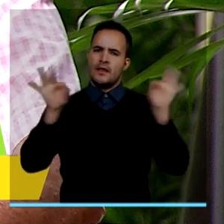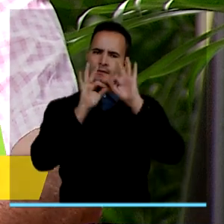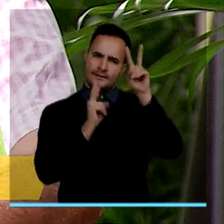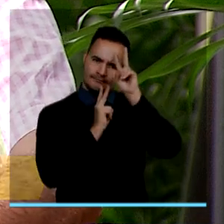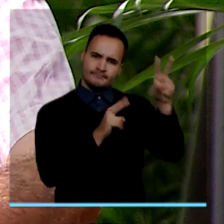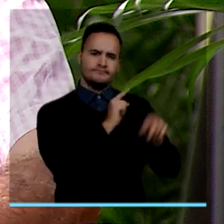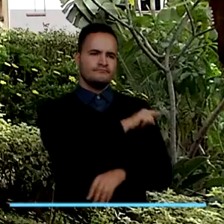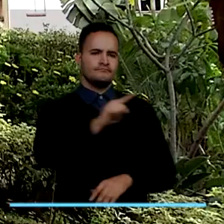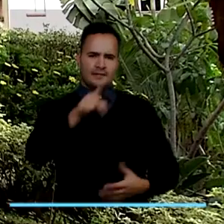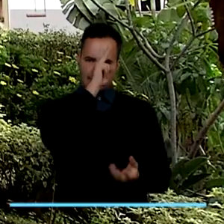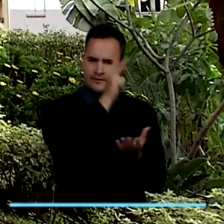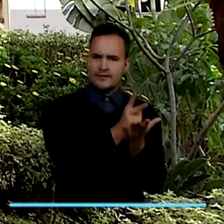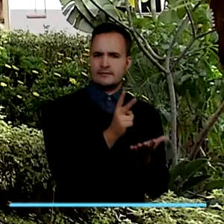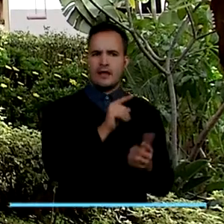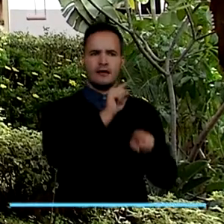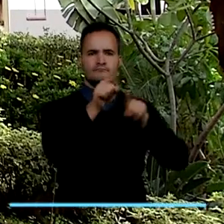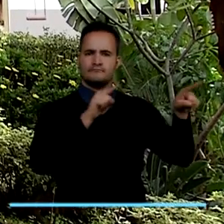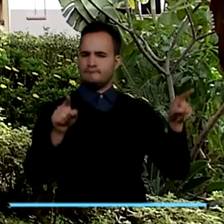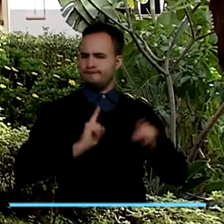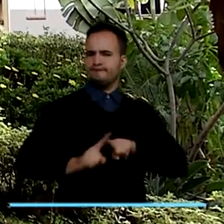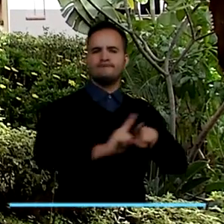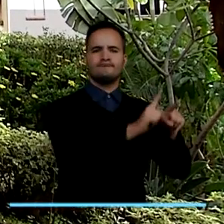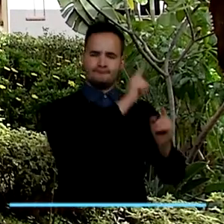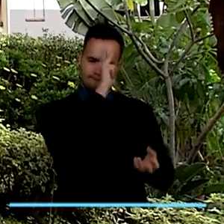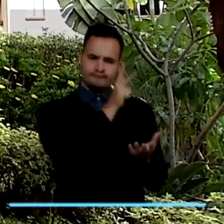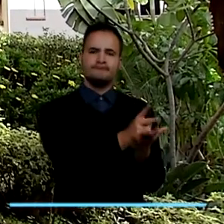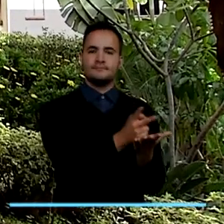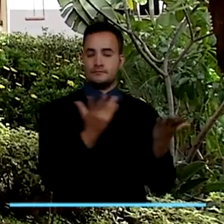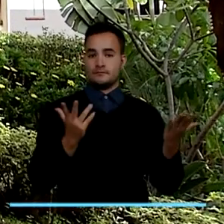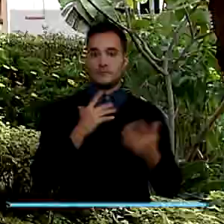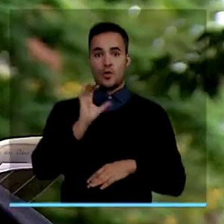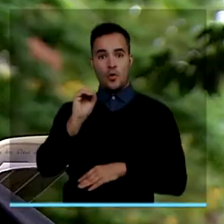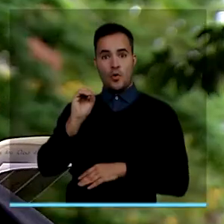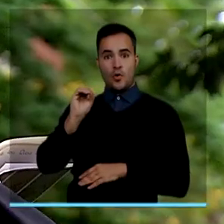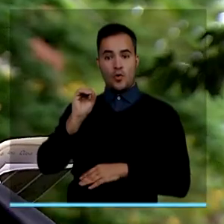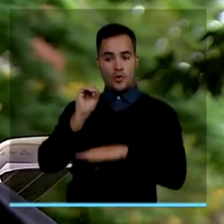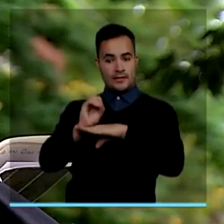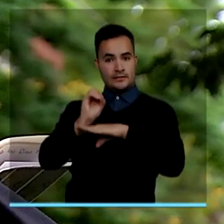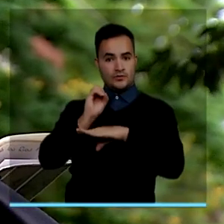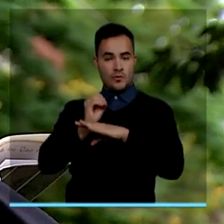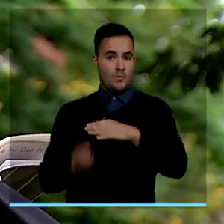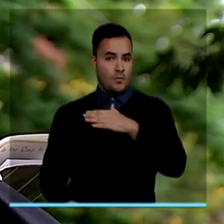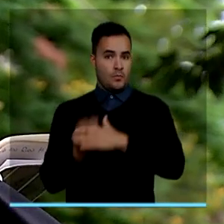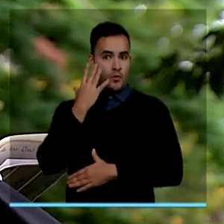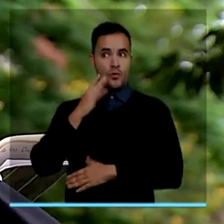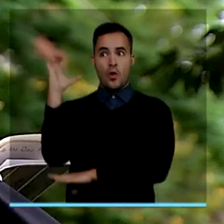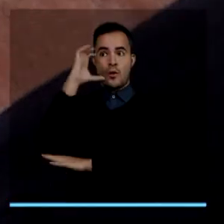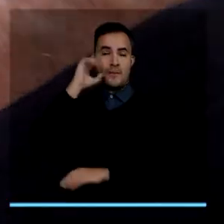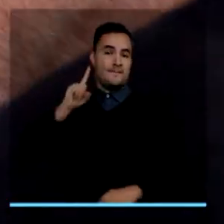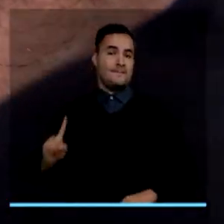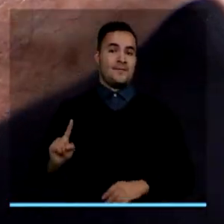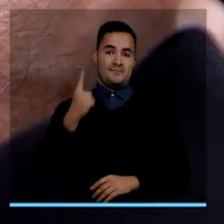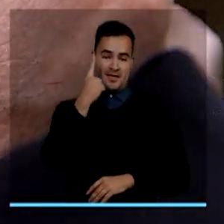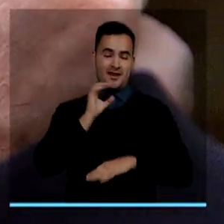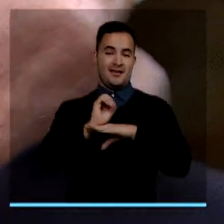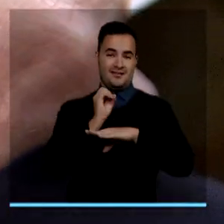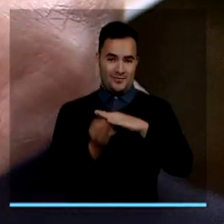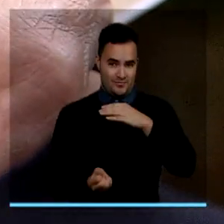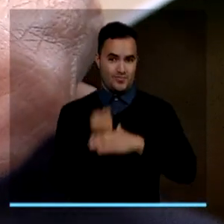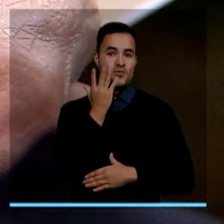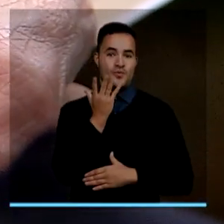diversidades sexuales. Lo iniciamos con la primera ONG legalmente constituida en el país y